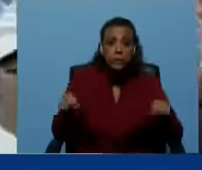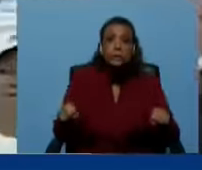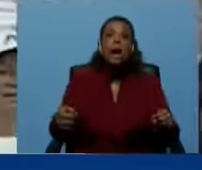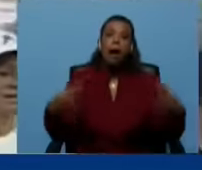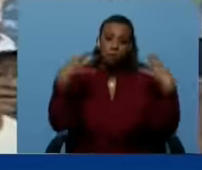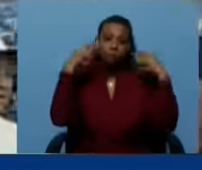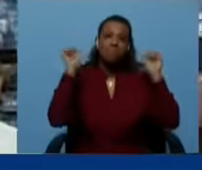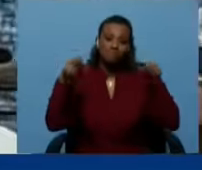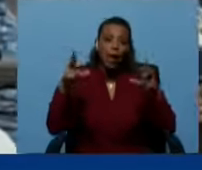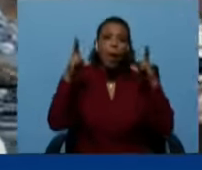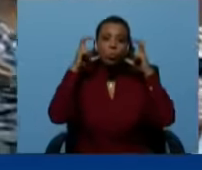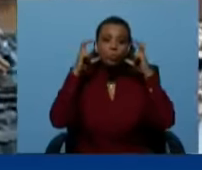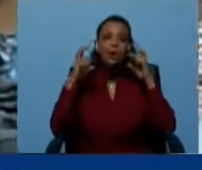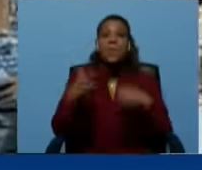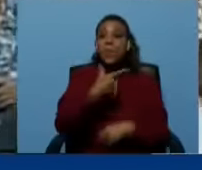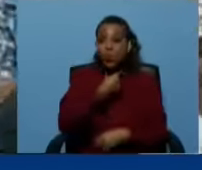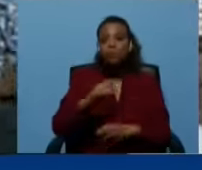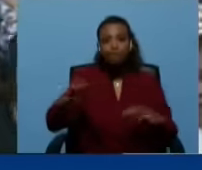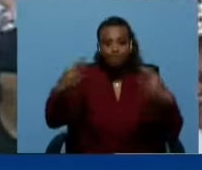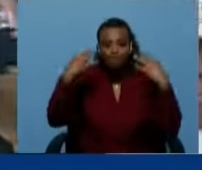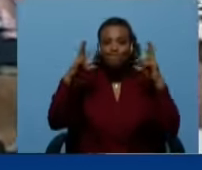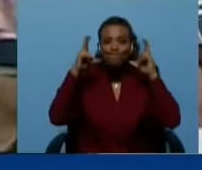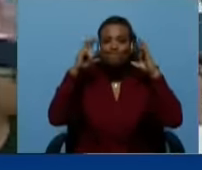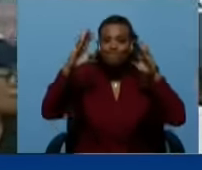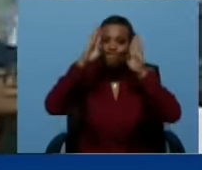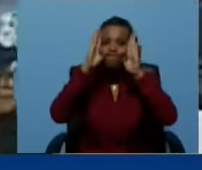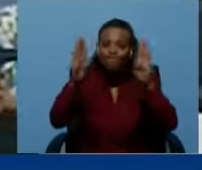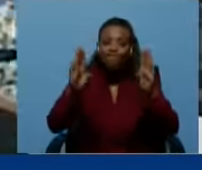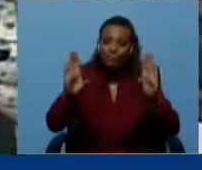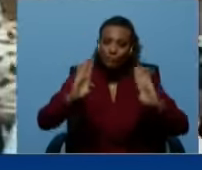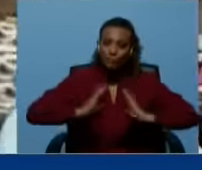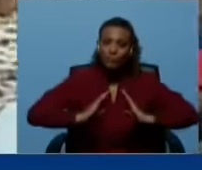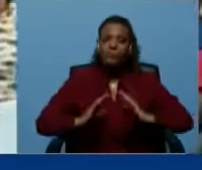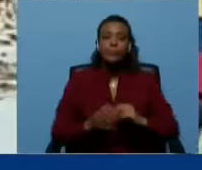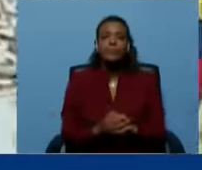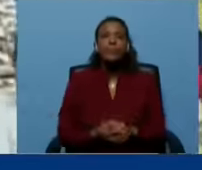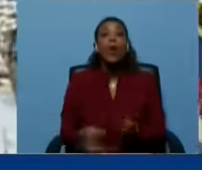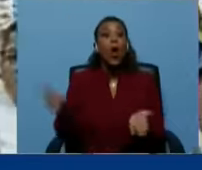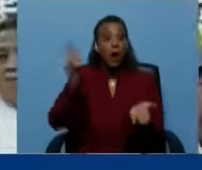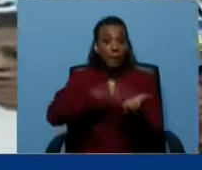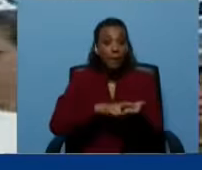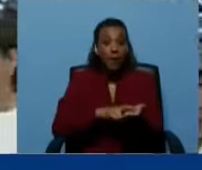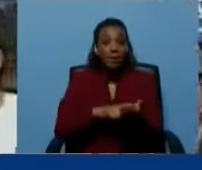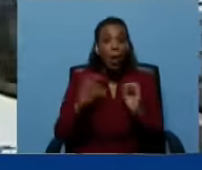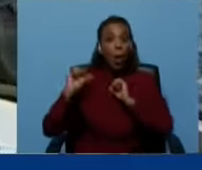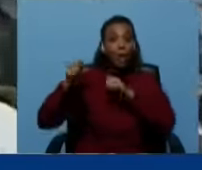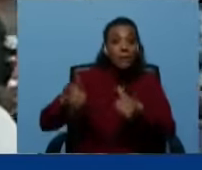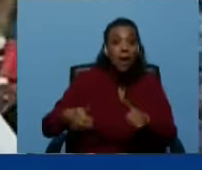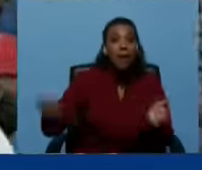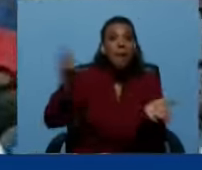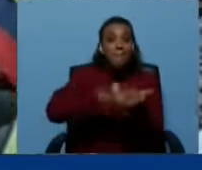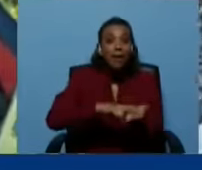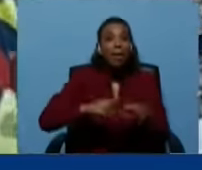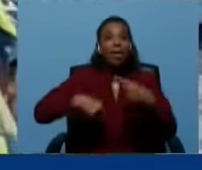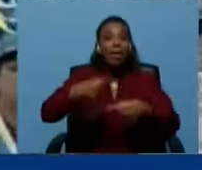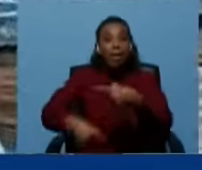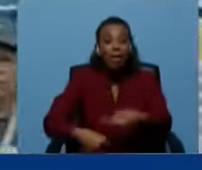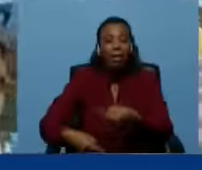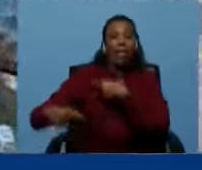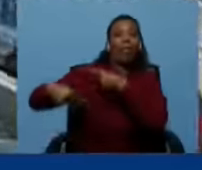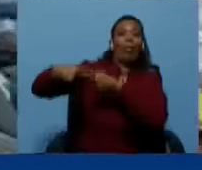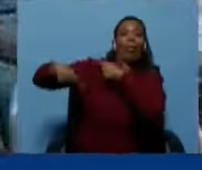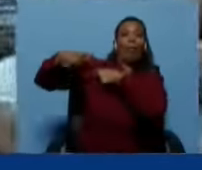Ahora sí, eso me gusta, pues. Ahora sí. Repito todo lo que he dicho desde que empecé.